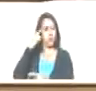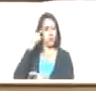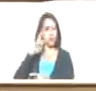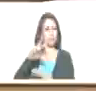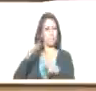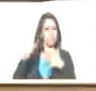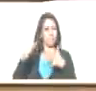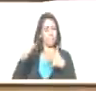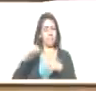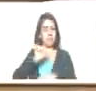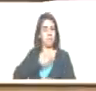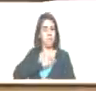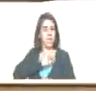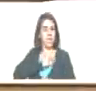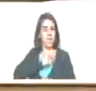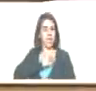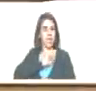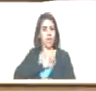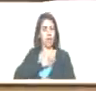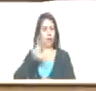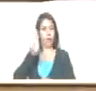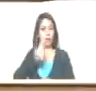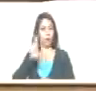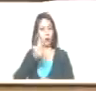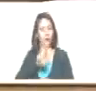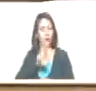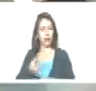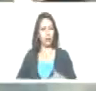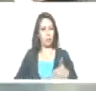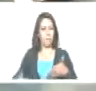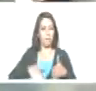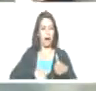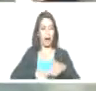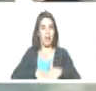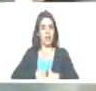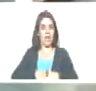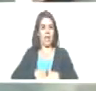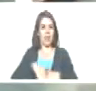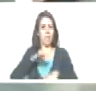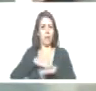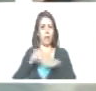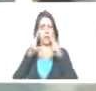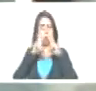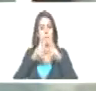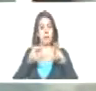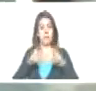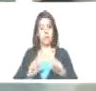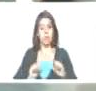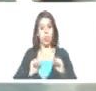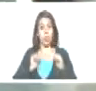piernas, usando Securexa, porque esta investigación apenas comienza.